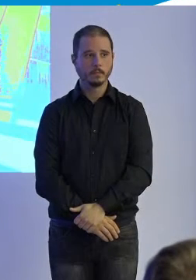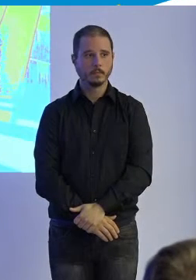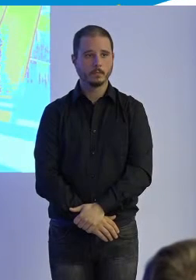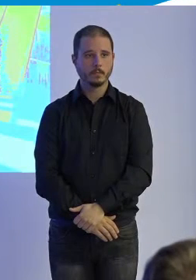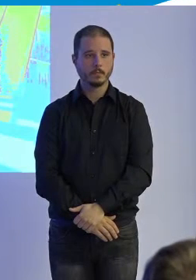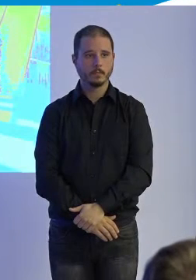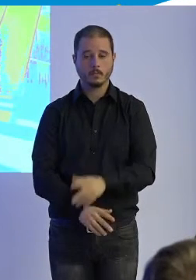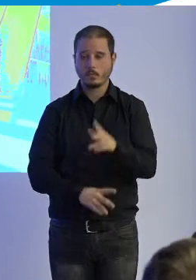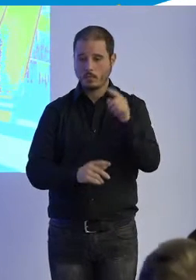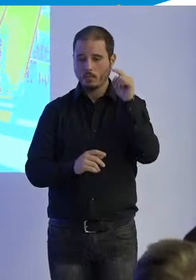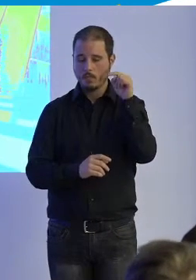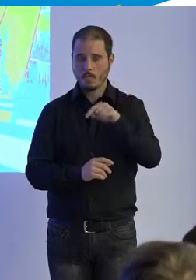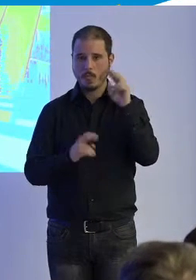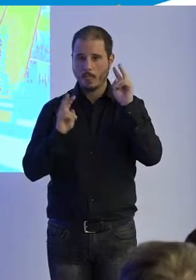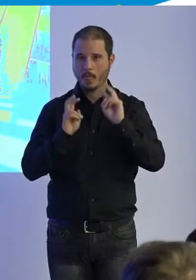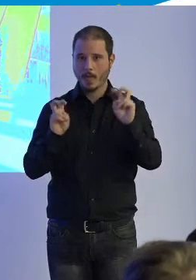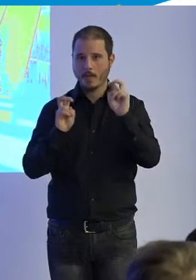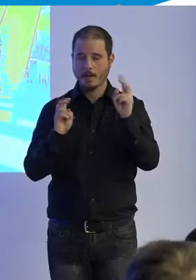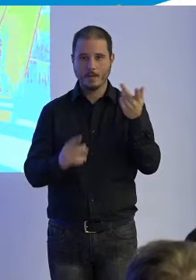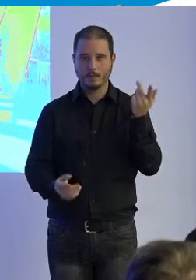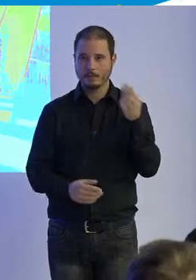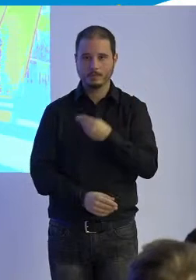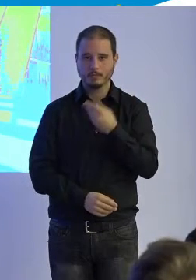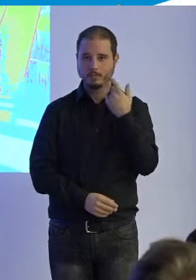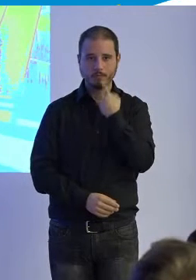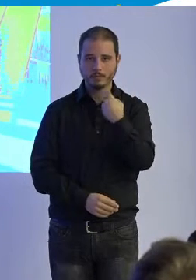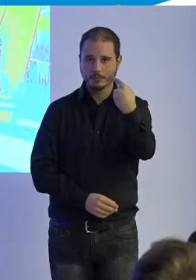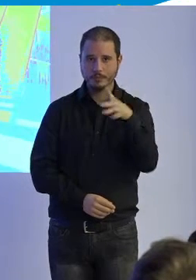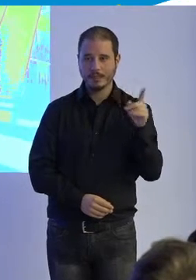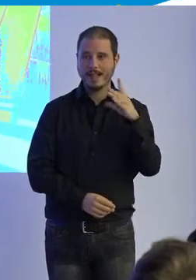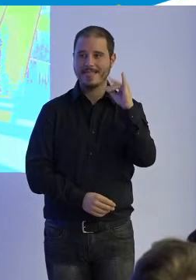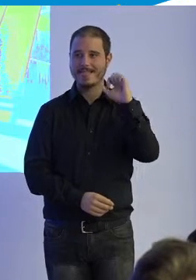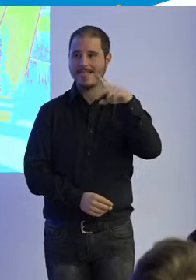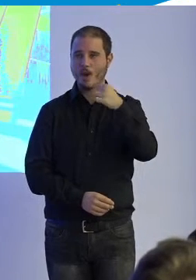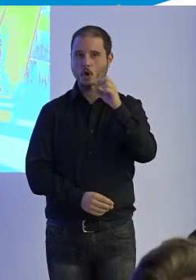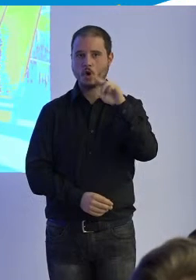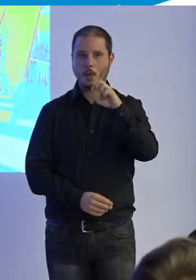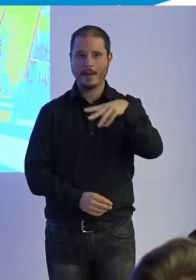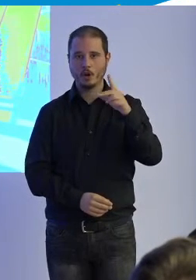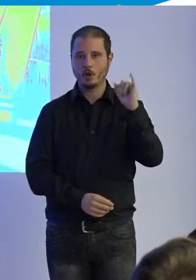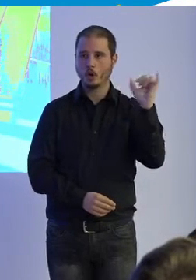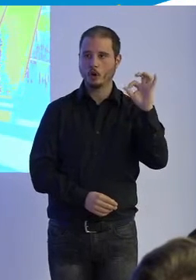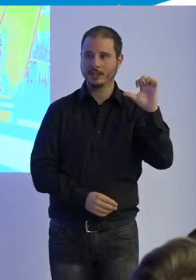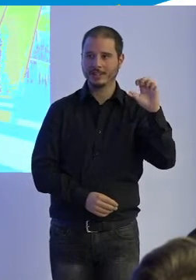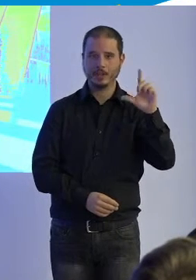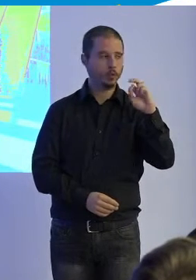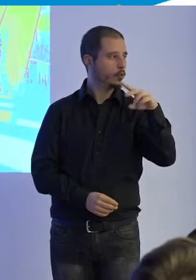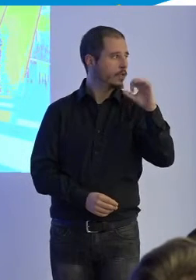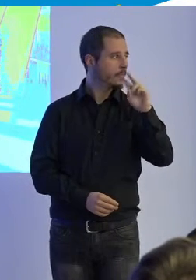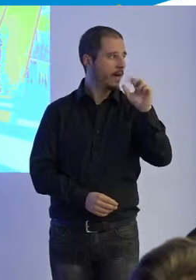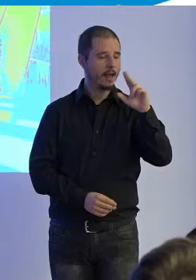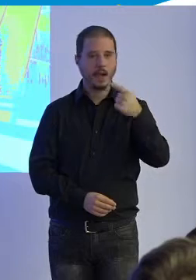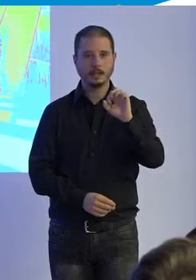este tema tan fascinante, están con nosotros Diego Romero, San Martín y José Luis Farias. Voy a leer brevemente sus